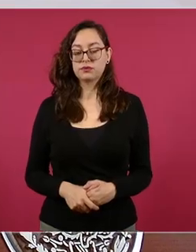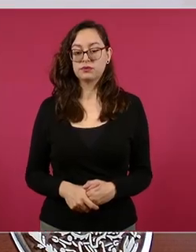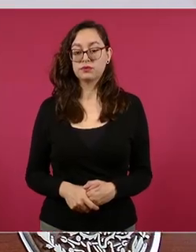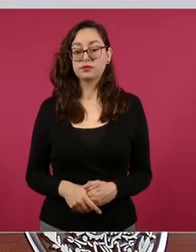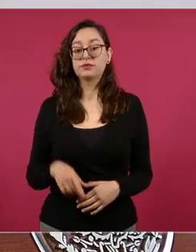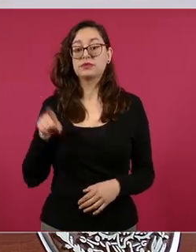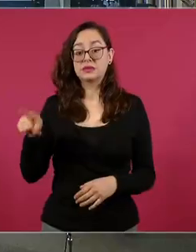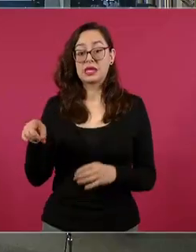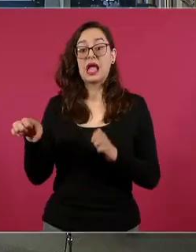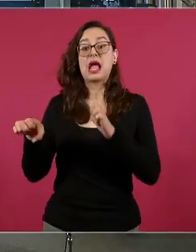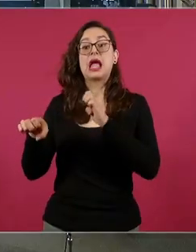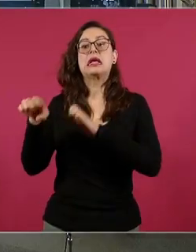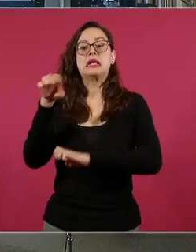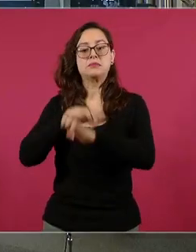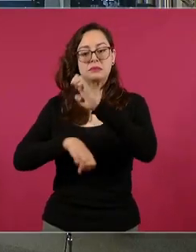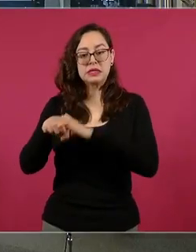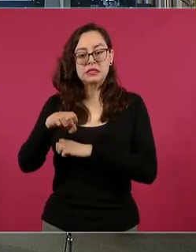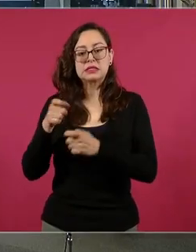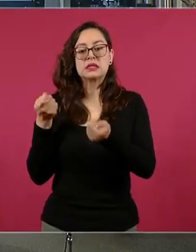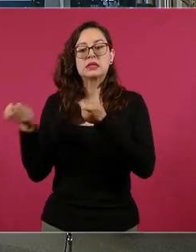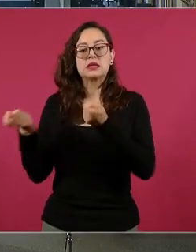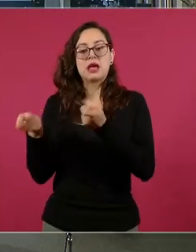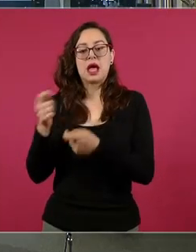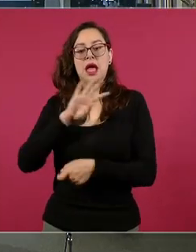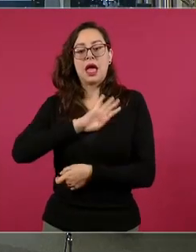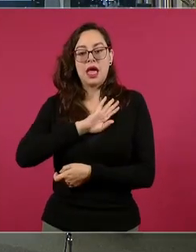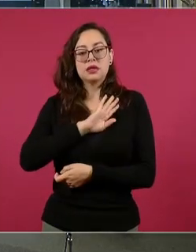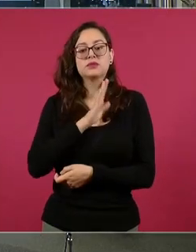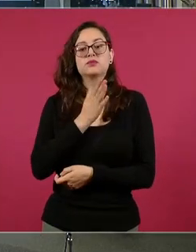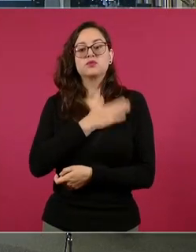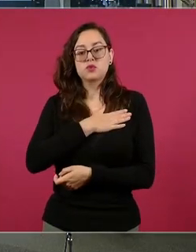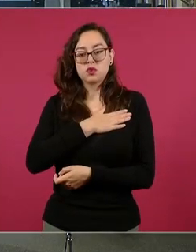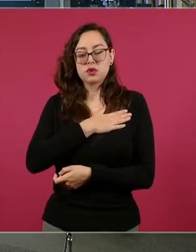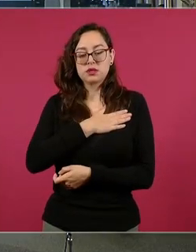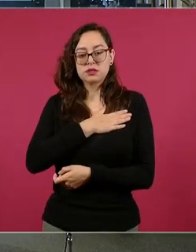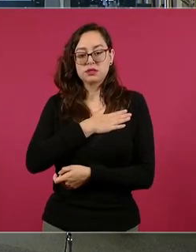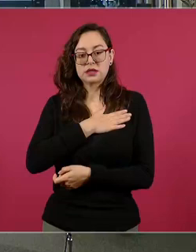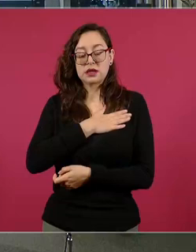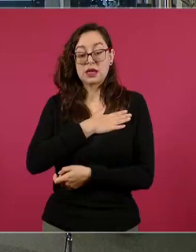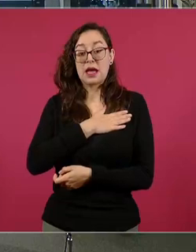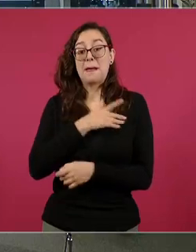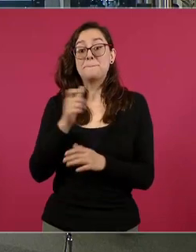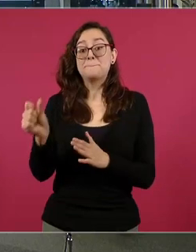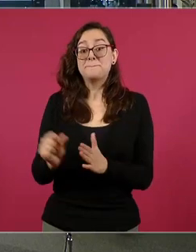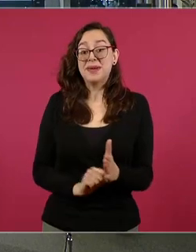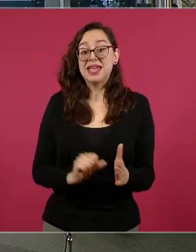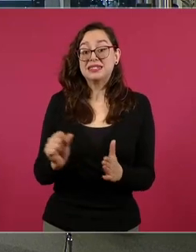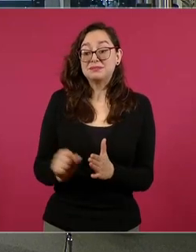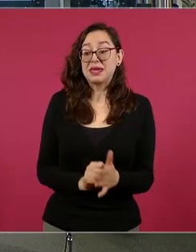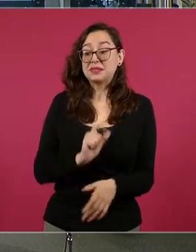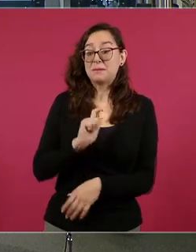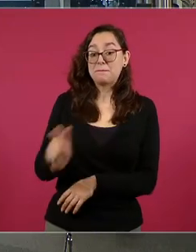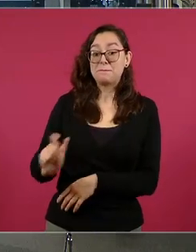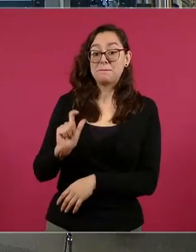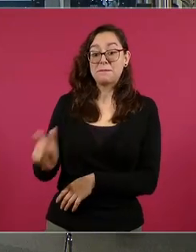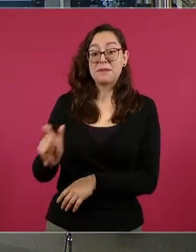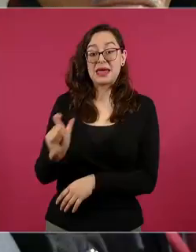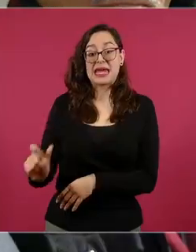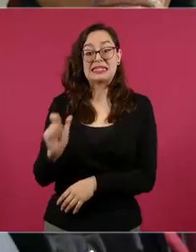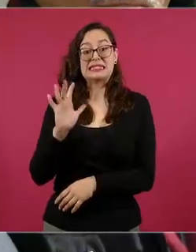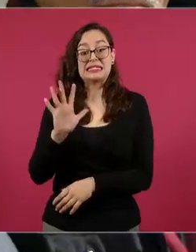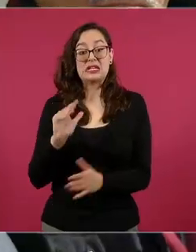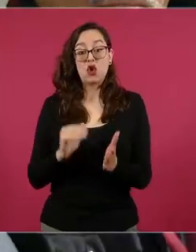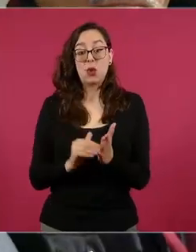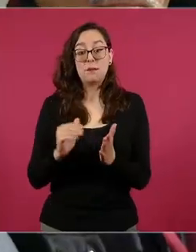base en Barcelona. Sí. Y se le está pagando 5 millones de pesos al mes y lleva 2 años que no